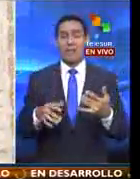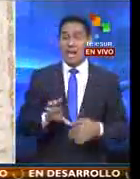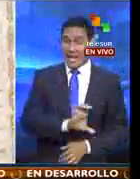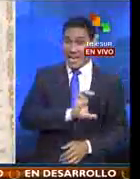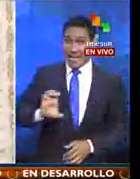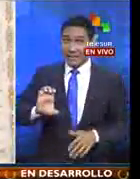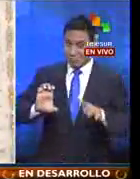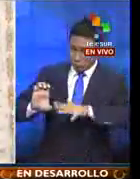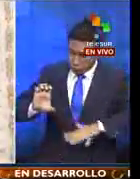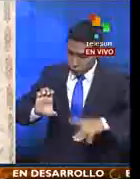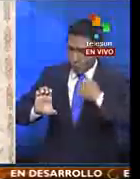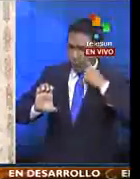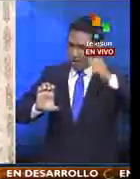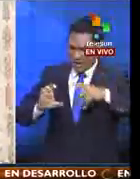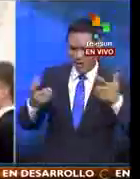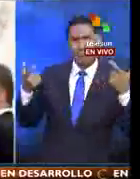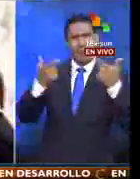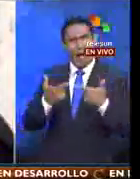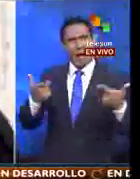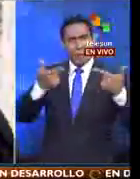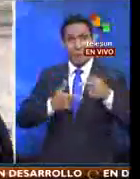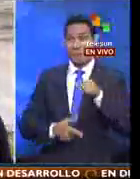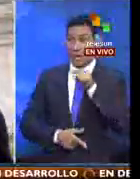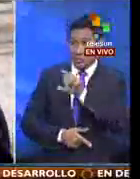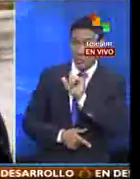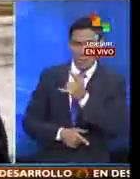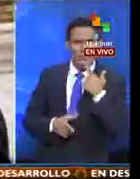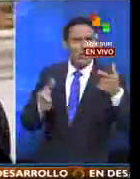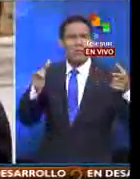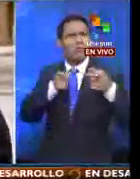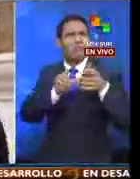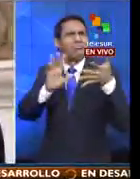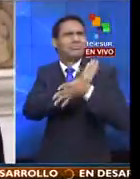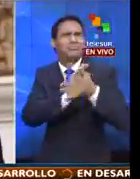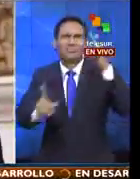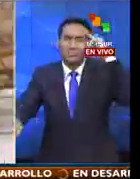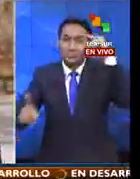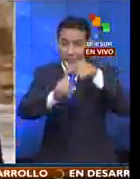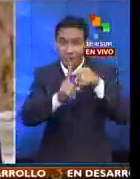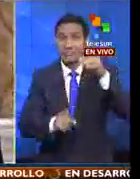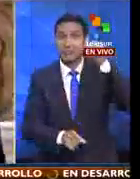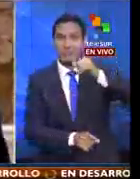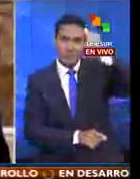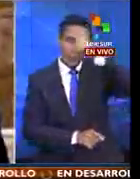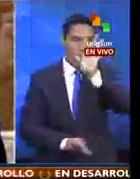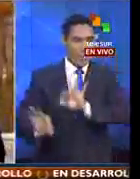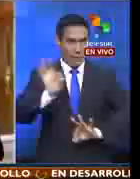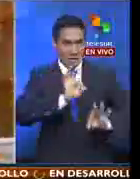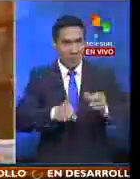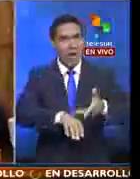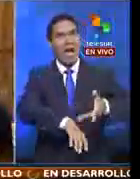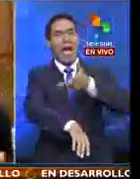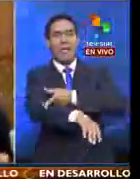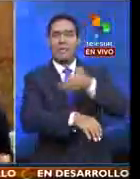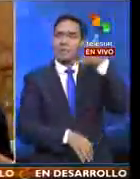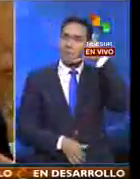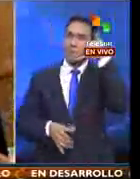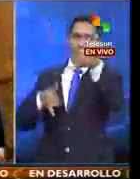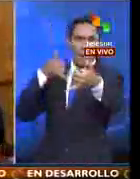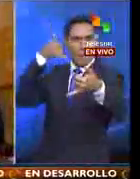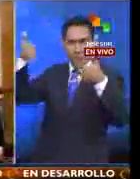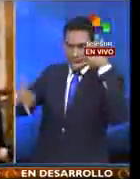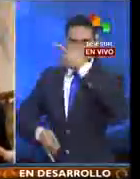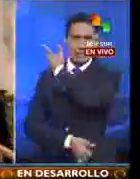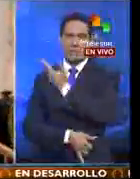este ucraniano. Esta organización y esta reunión fue organizada el fin de semana. Hubo también conversaciones telefónicas entre los